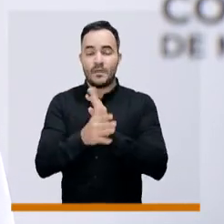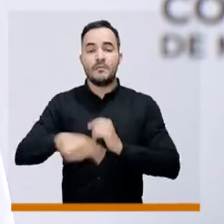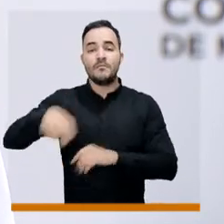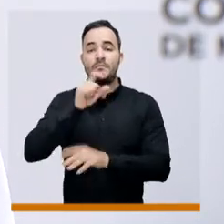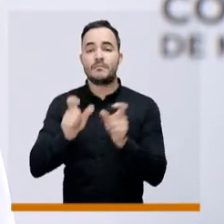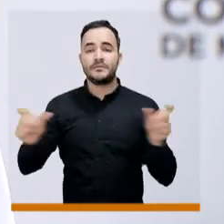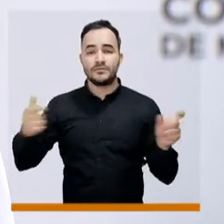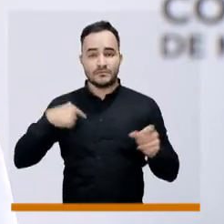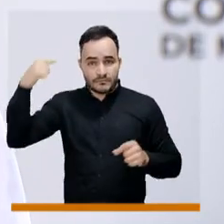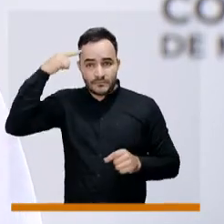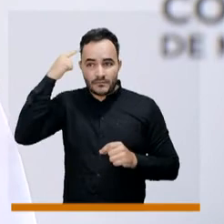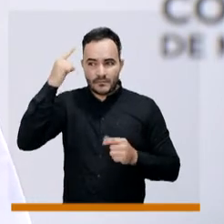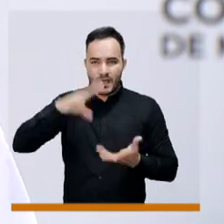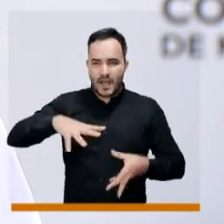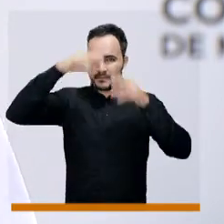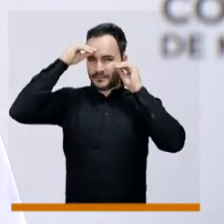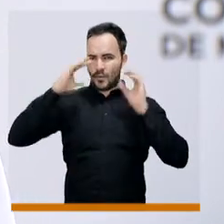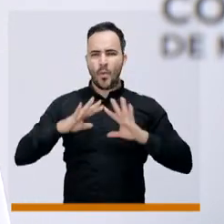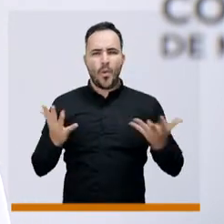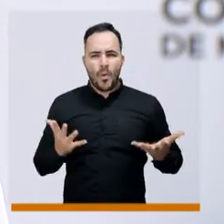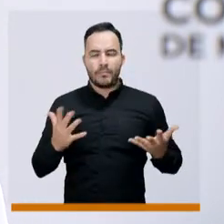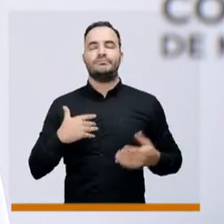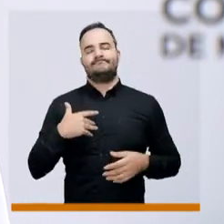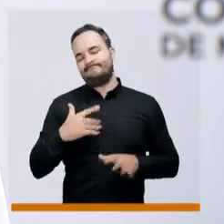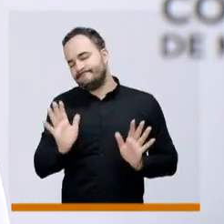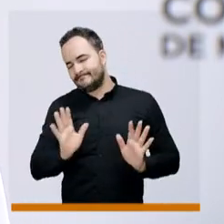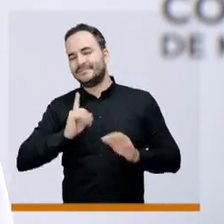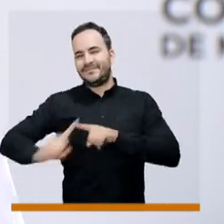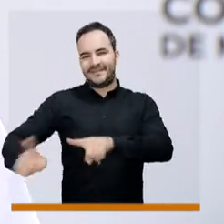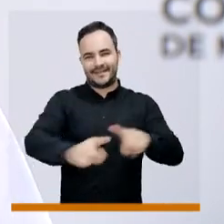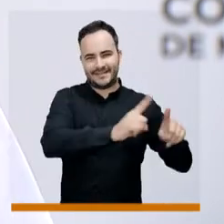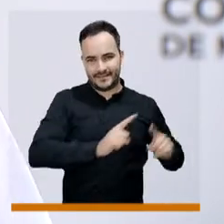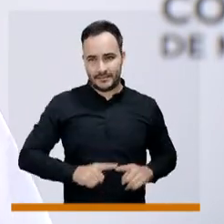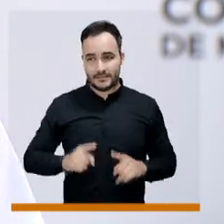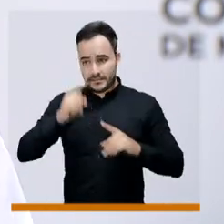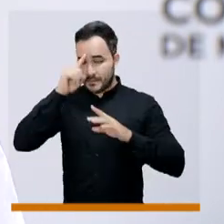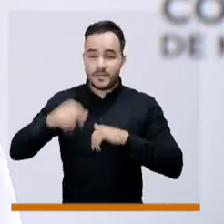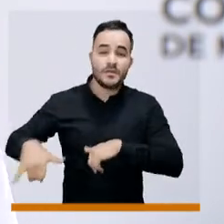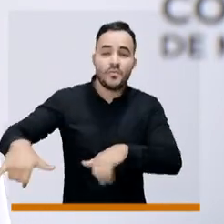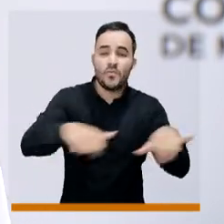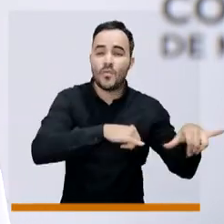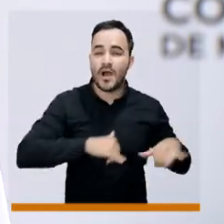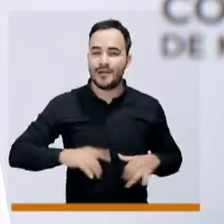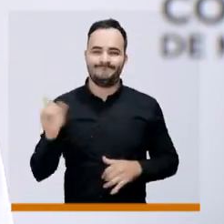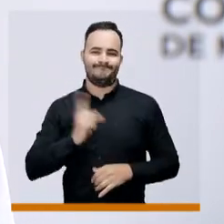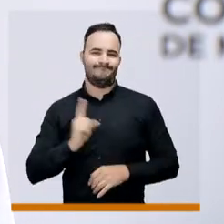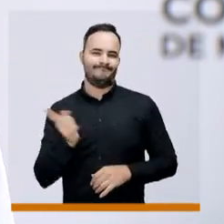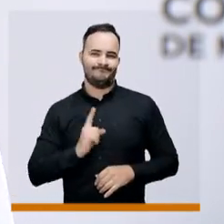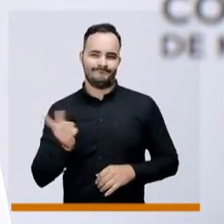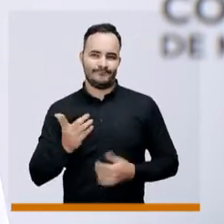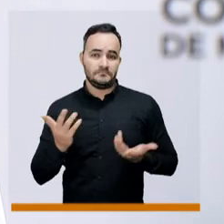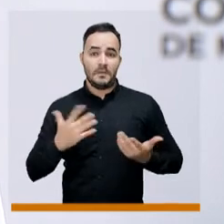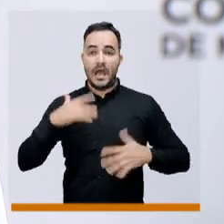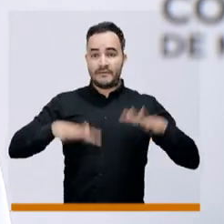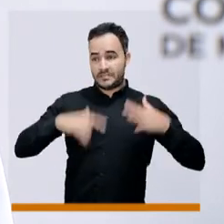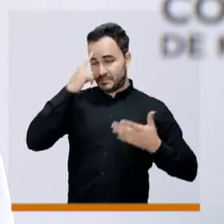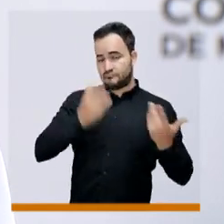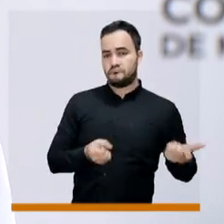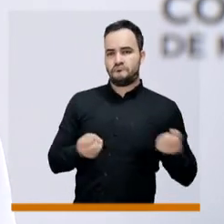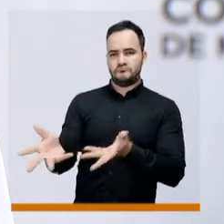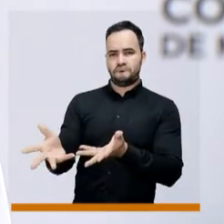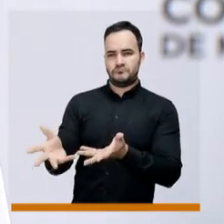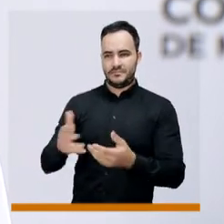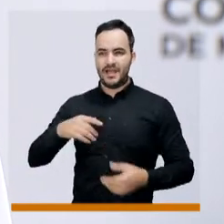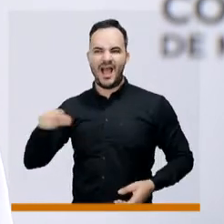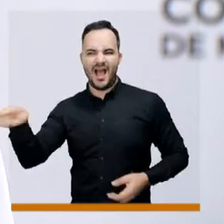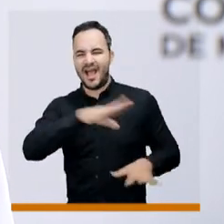No aprendemos, la enseñanza y el aprendizaje son cosas distintas. Entonces yo trato de enseñar de una manera, pero no necesariamente los